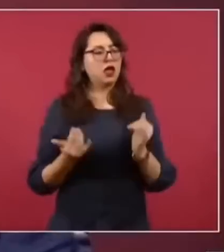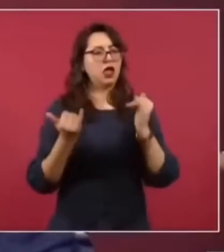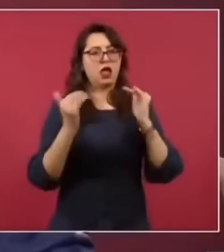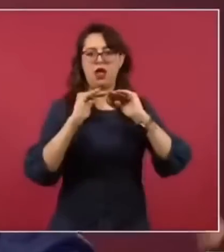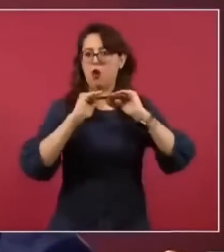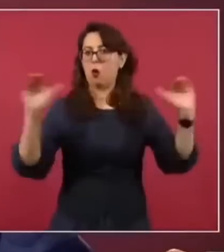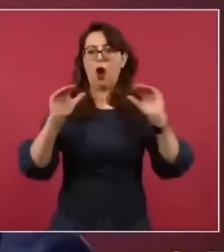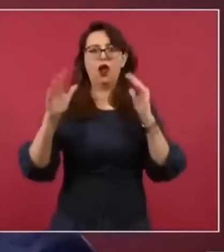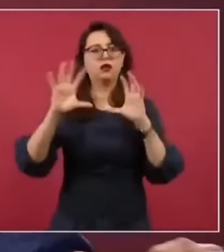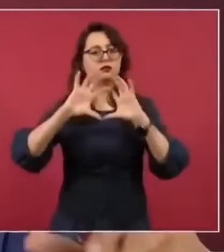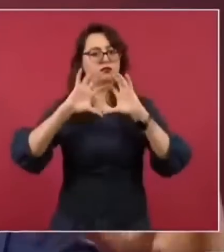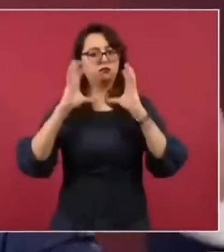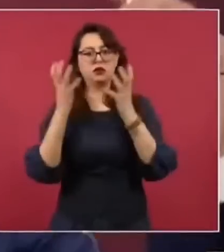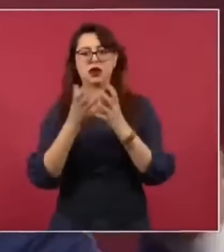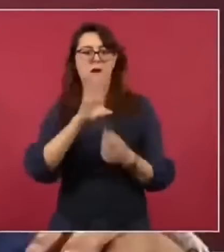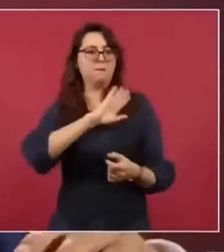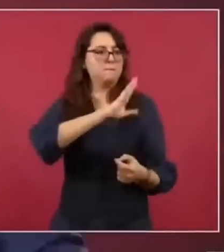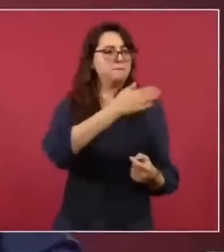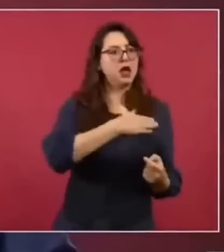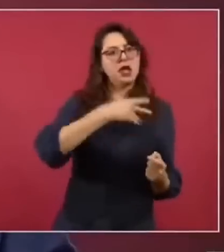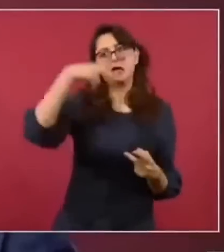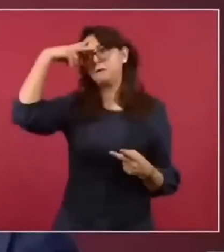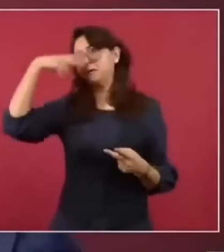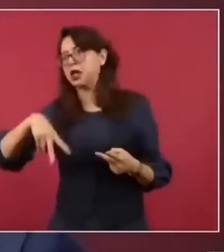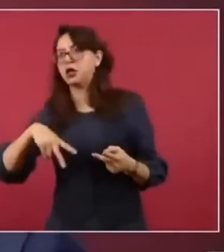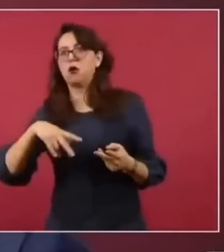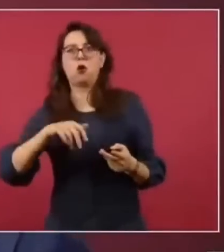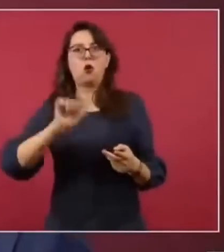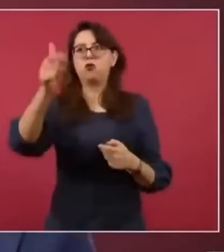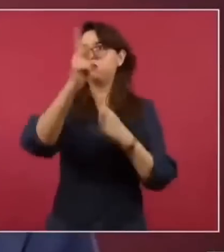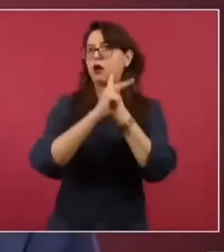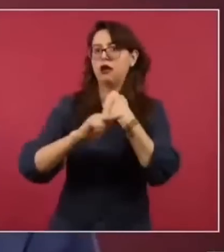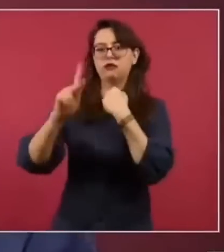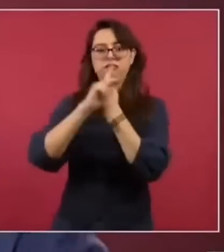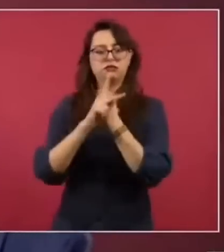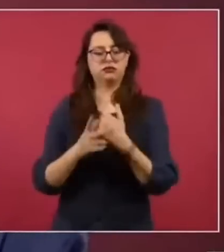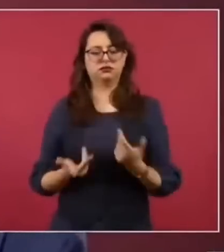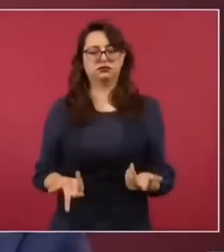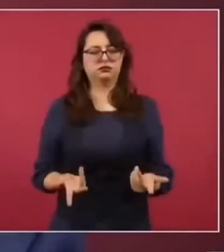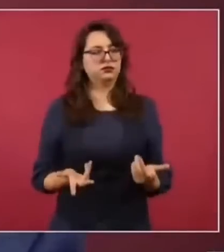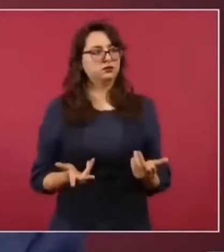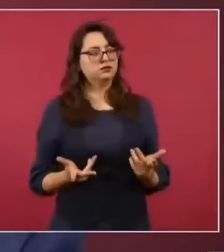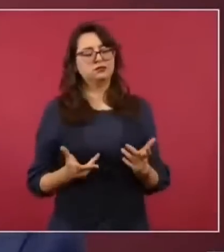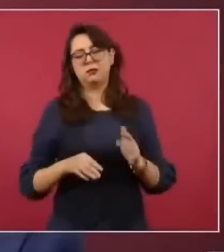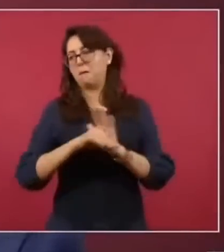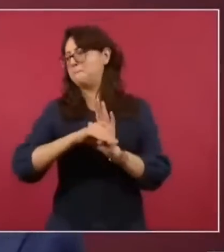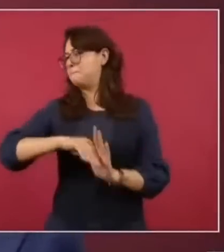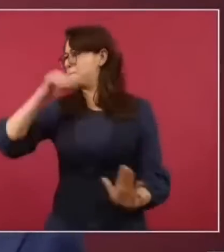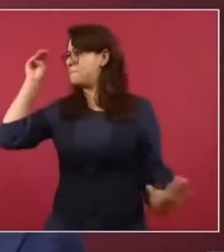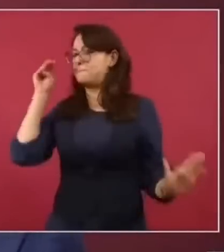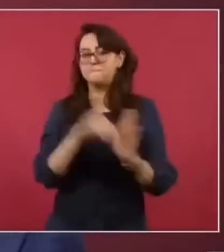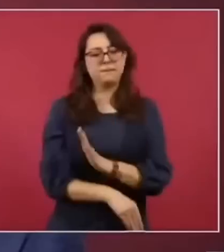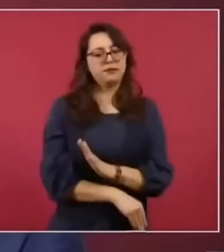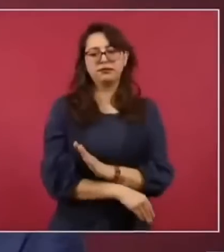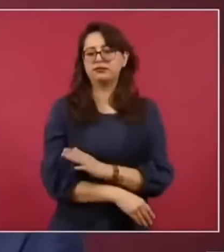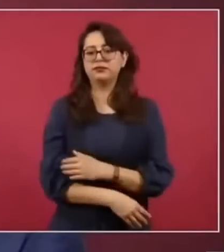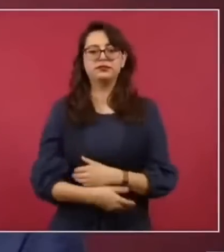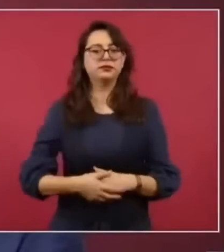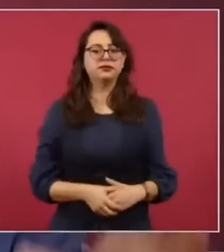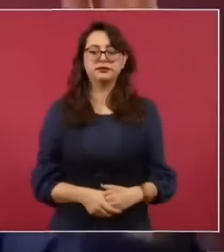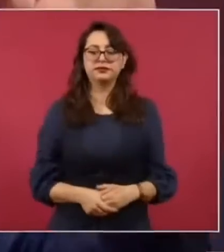igual en todos lados, en España, en México, en cualquier lado. Y fue un rotundo